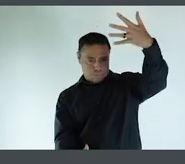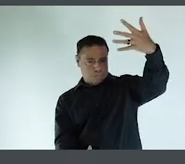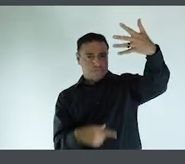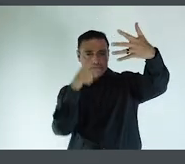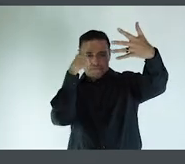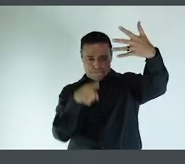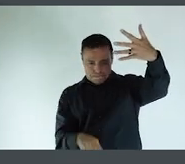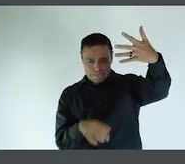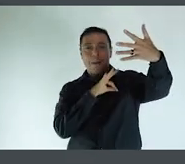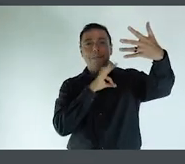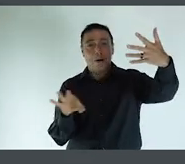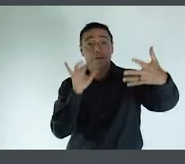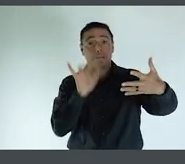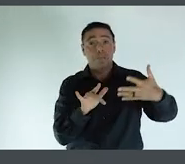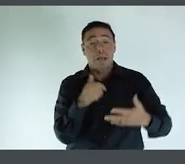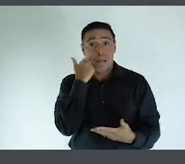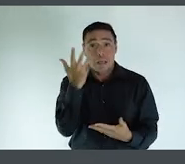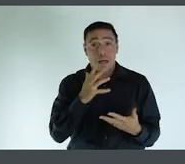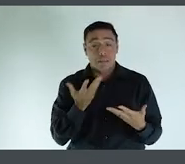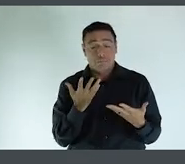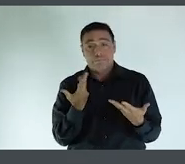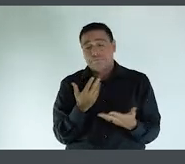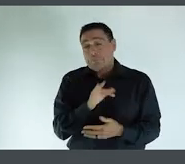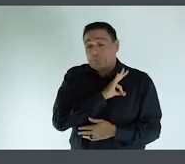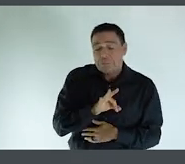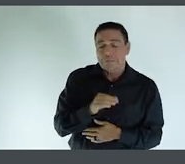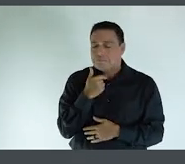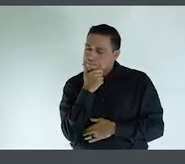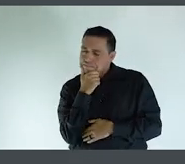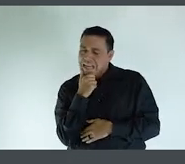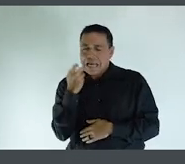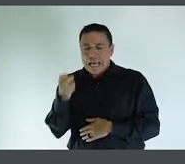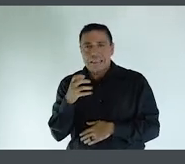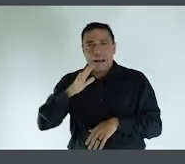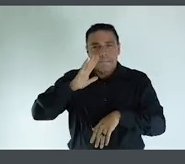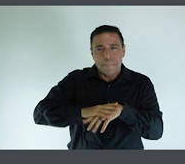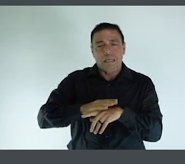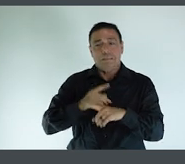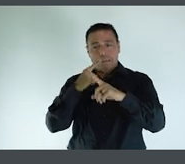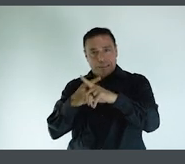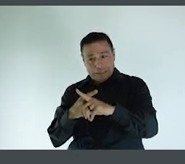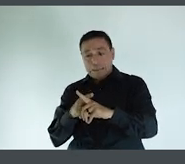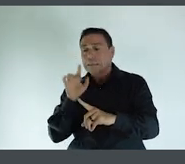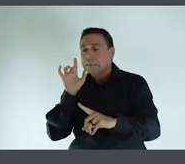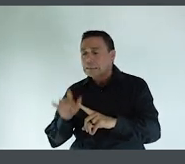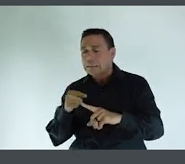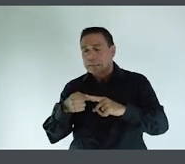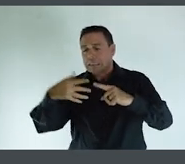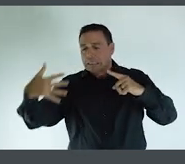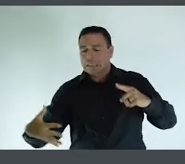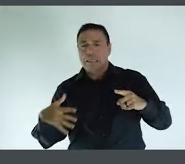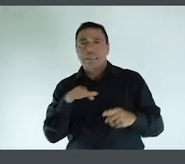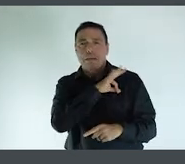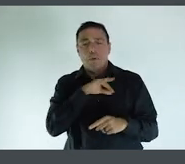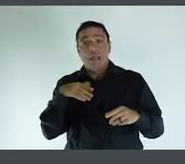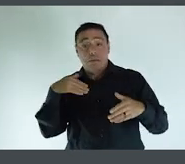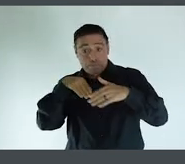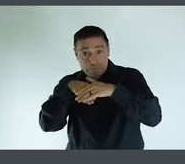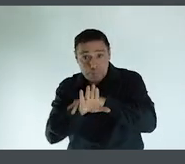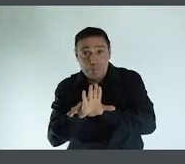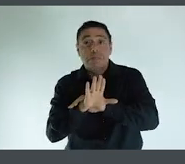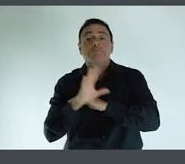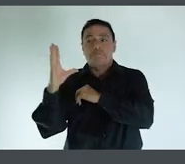escrito esto, presiona la opción Menú para observar la lista completa de resultados. Para filtrar por características de